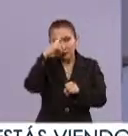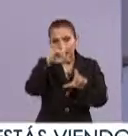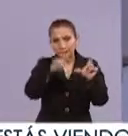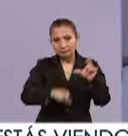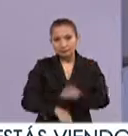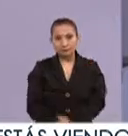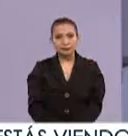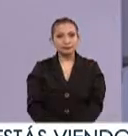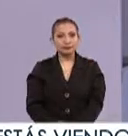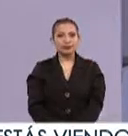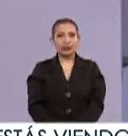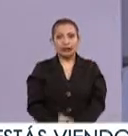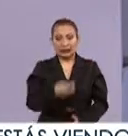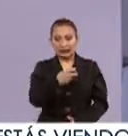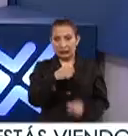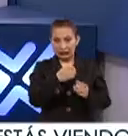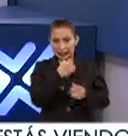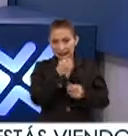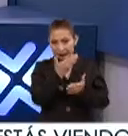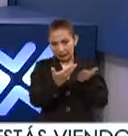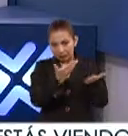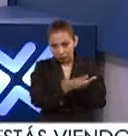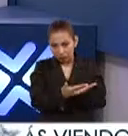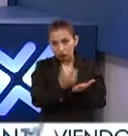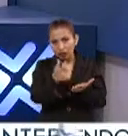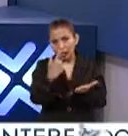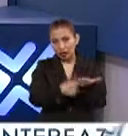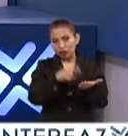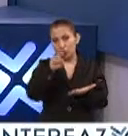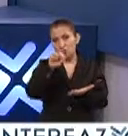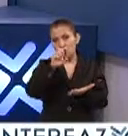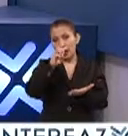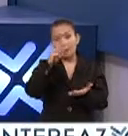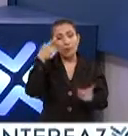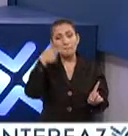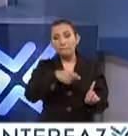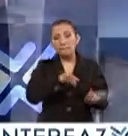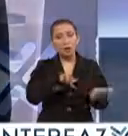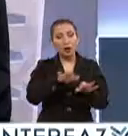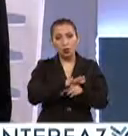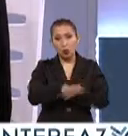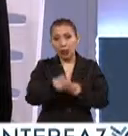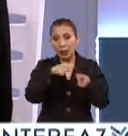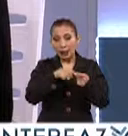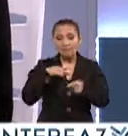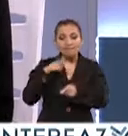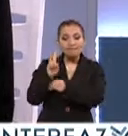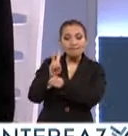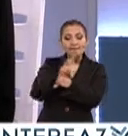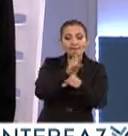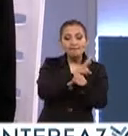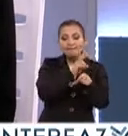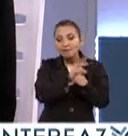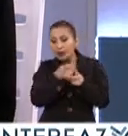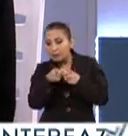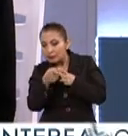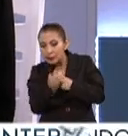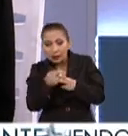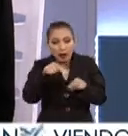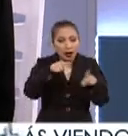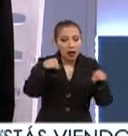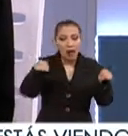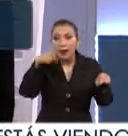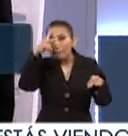Nacional. Pues el Servicio Sismológico Nacional de la UNAM tiene como funciones principales el monitoreo de la sismicidad que ocurre en todo